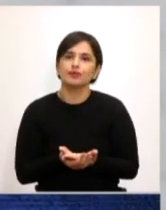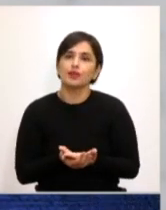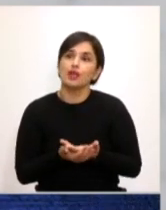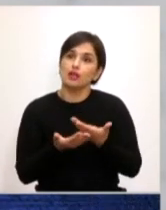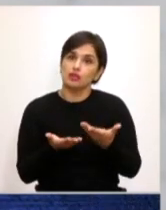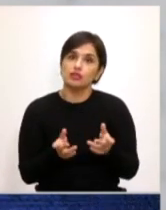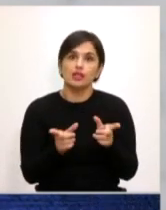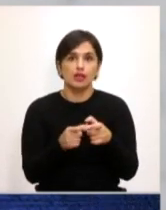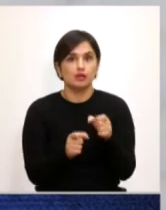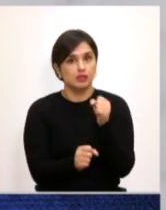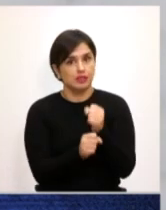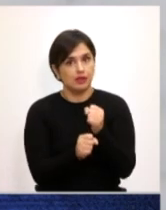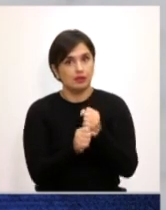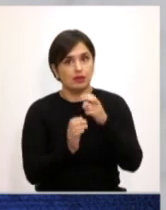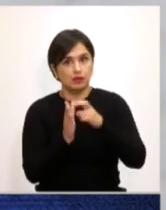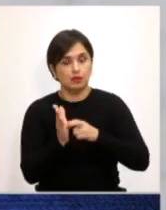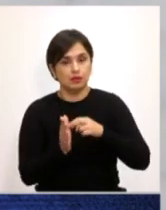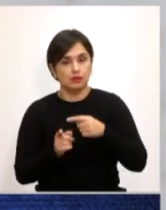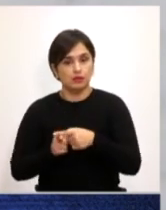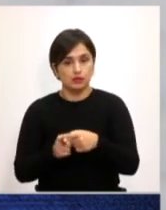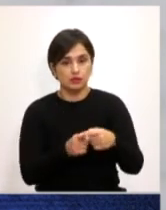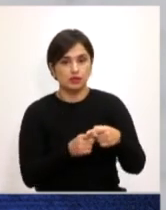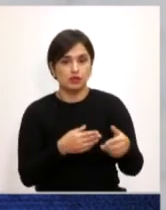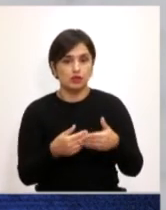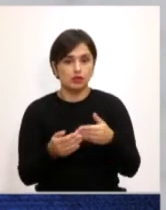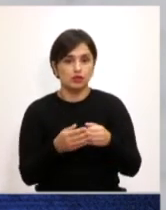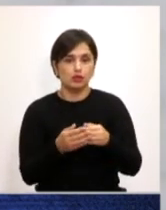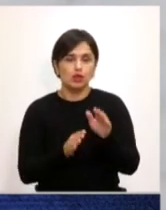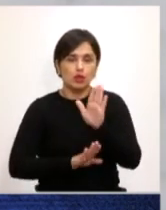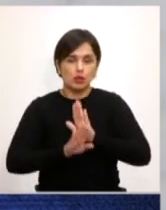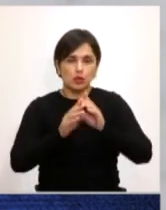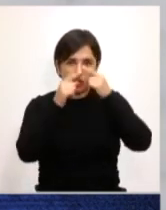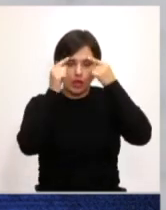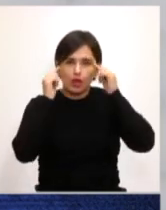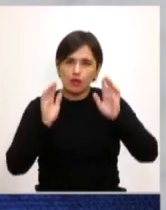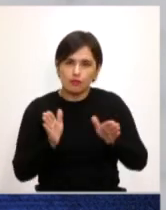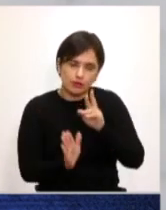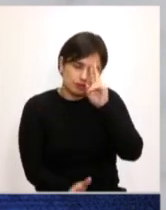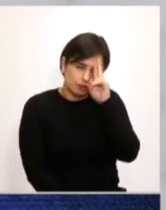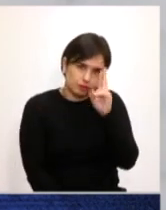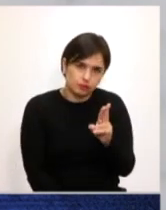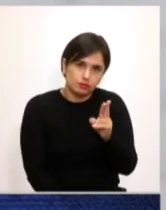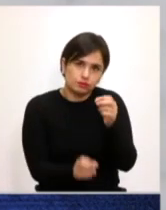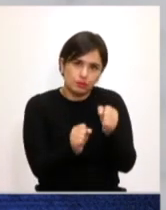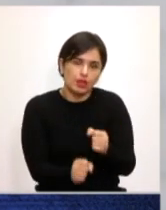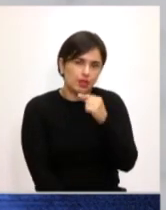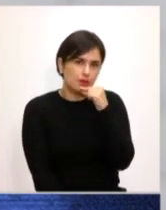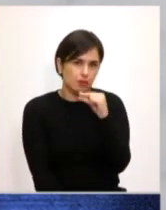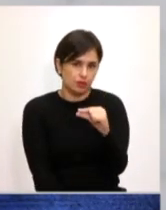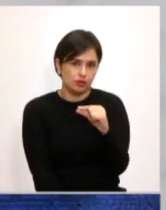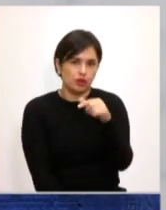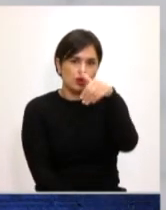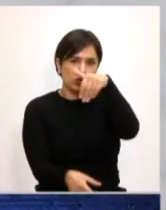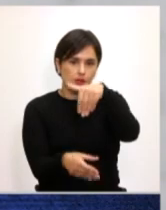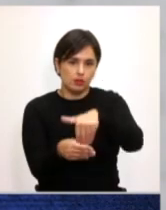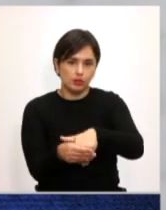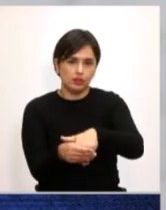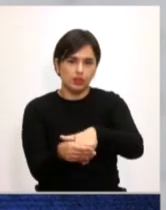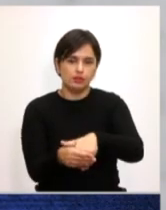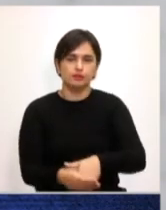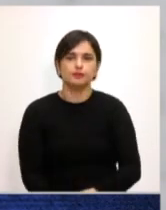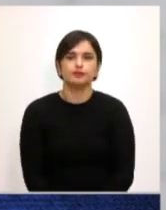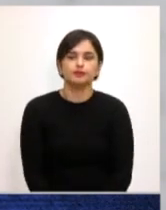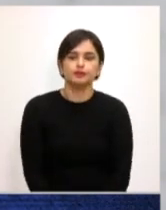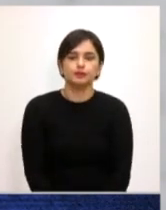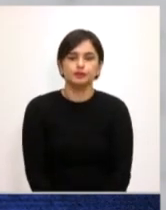Comisión de Trabajo y Previsión Social, cuyo arduo y riguroso esfuerzo reconocemos, pueda prontamente votar su idea de